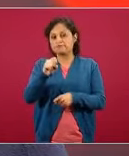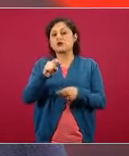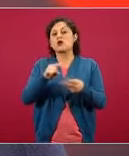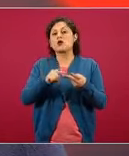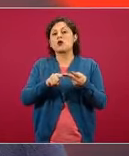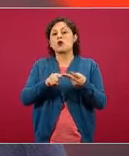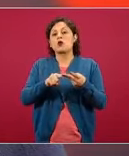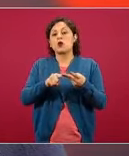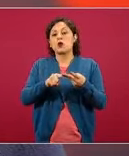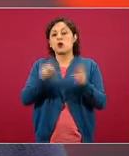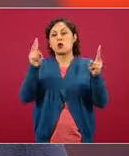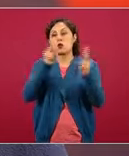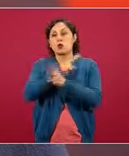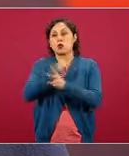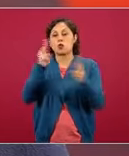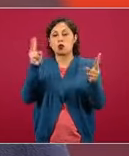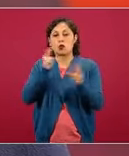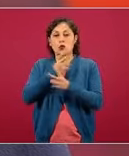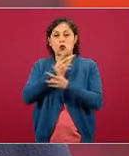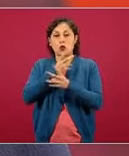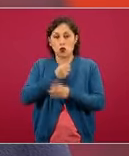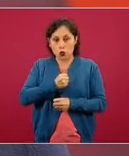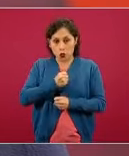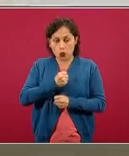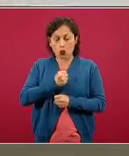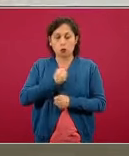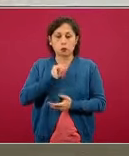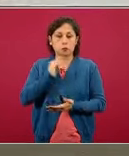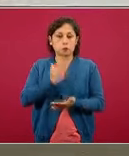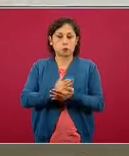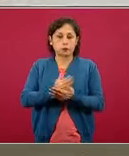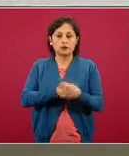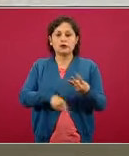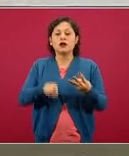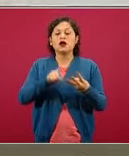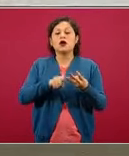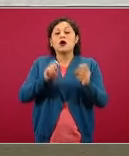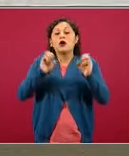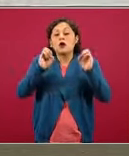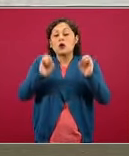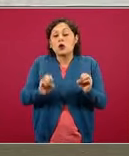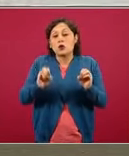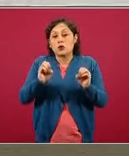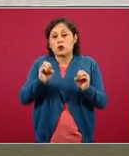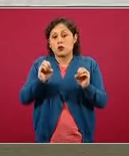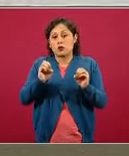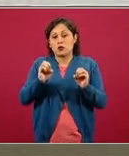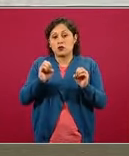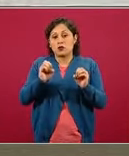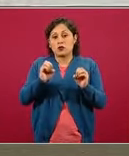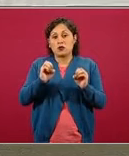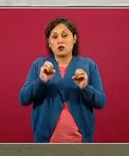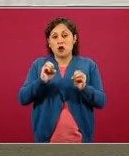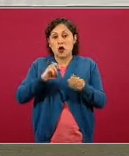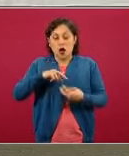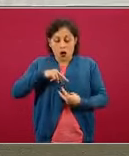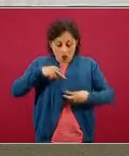paro cardiorrespiratorio, o en su momento una alteración ácido-base, que es como